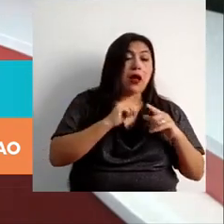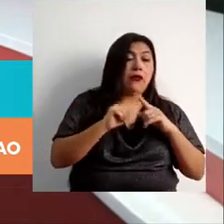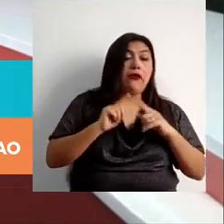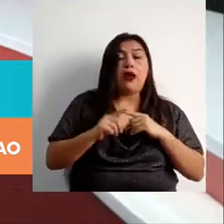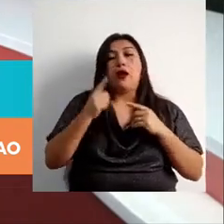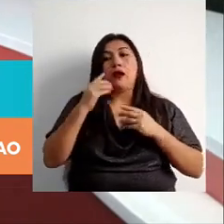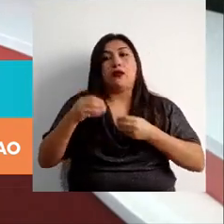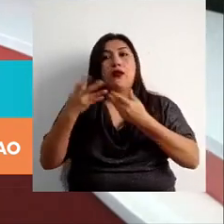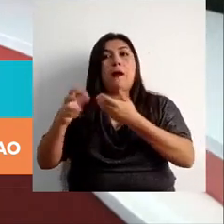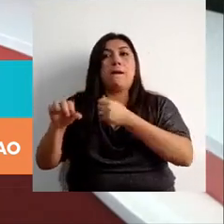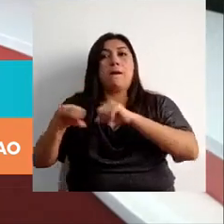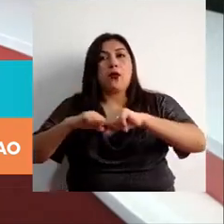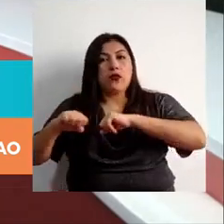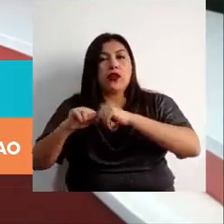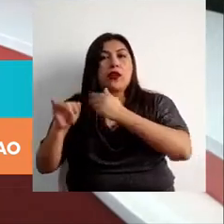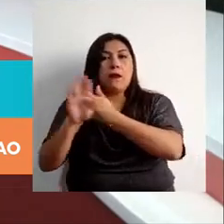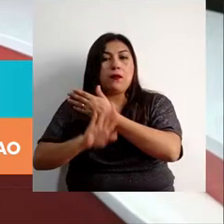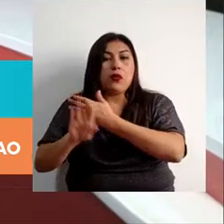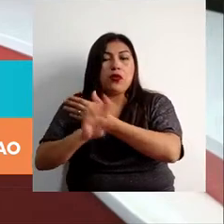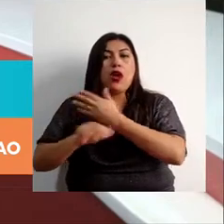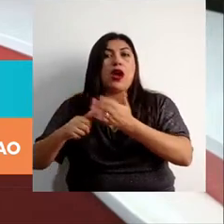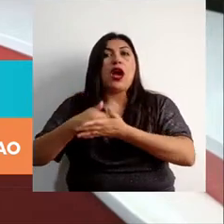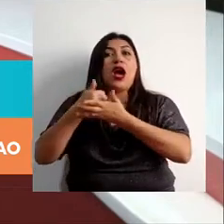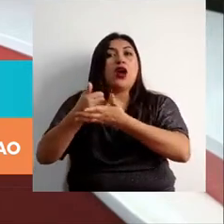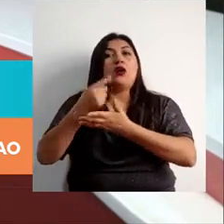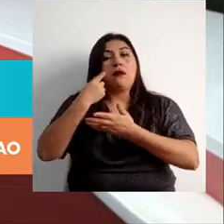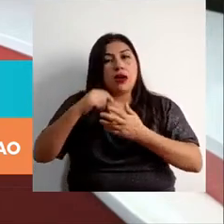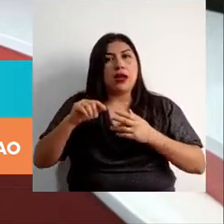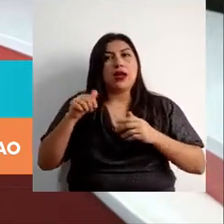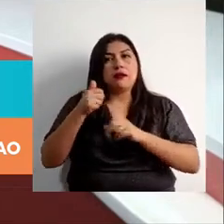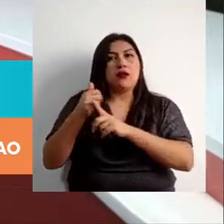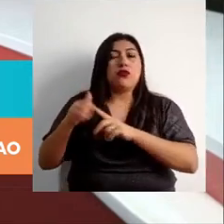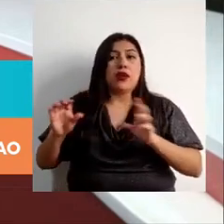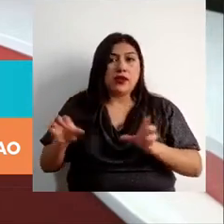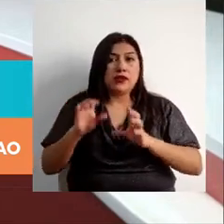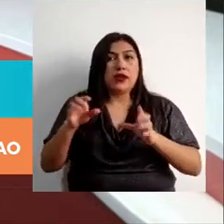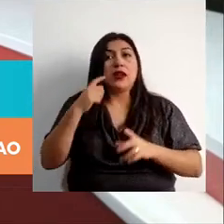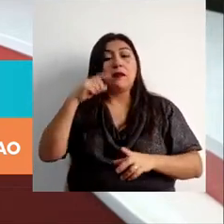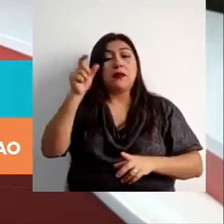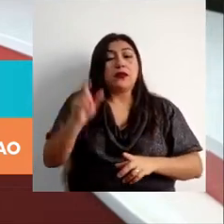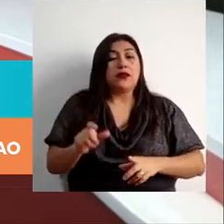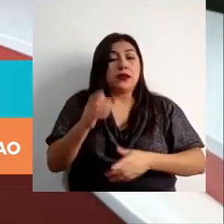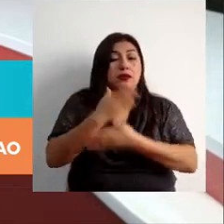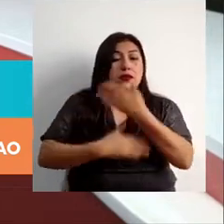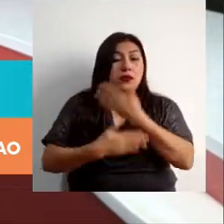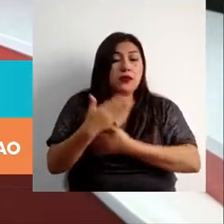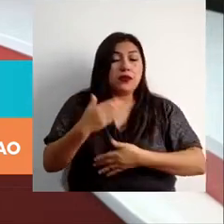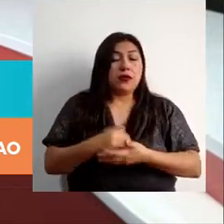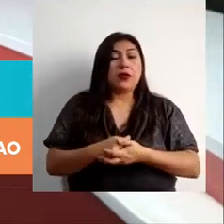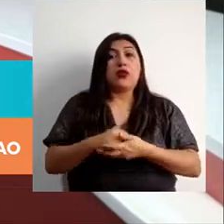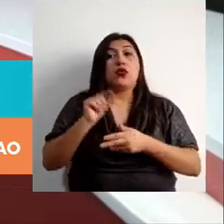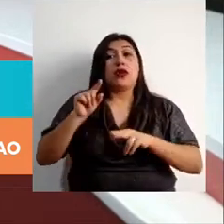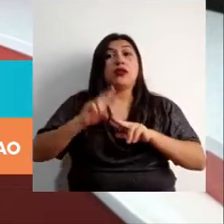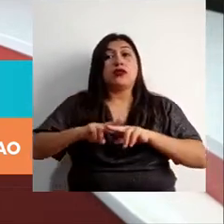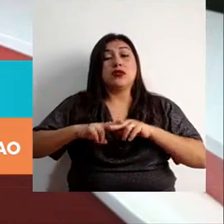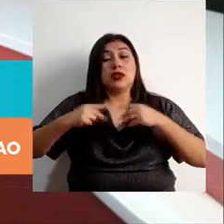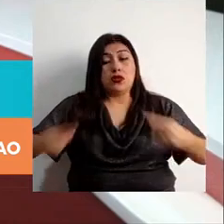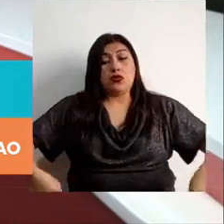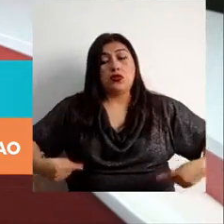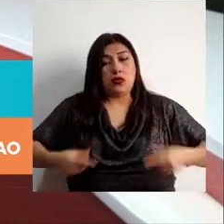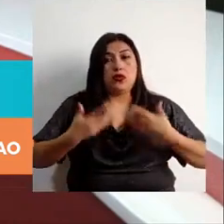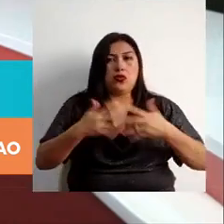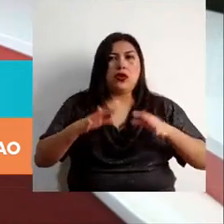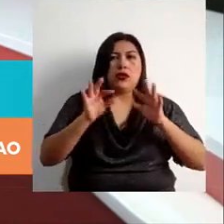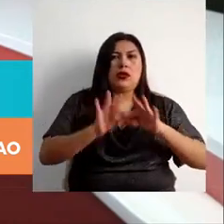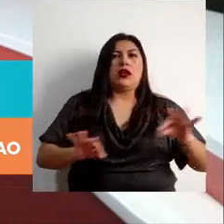protegiendo y ayudan a que se realice la persona con discapacidad, porque una silla de ruedas es súper importante para